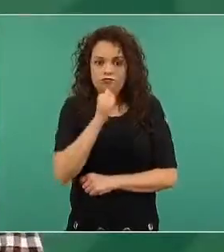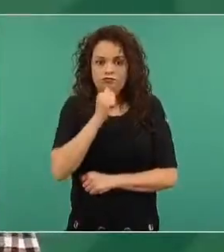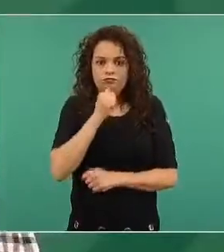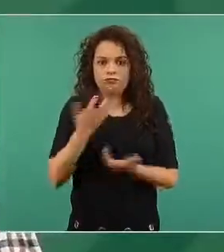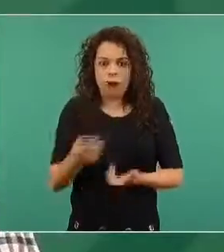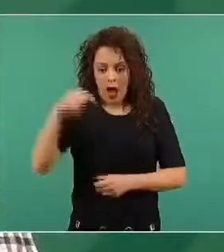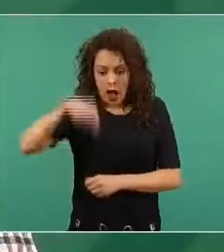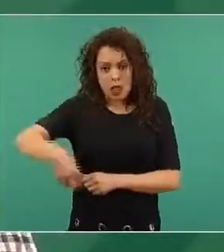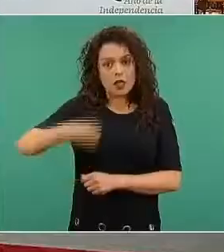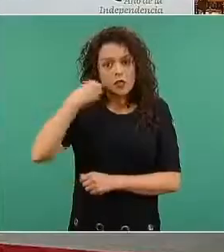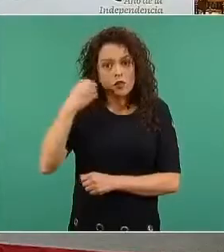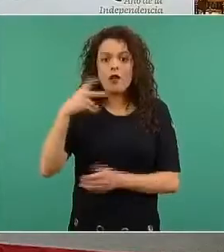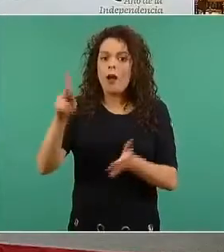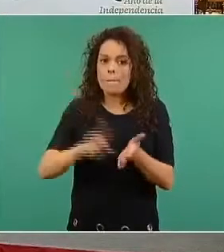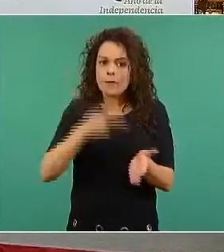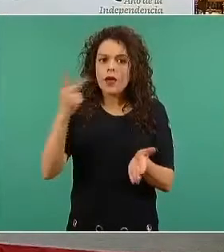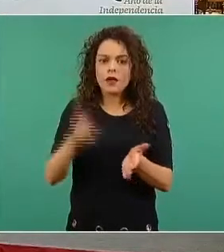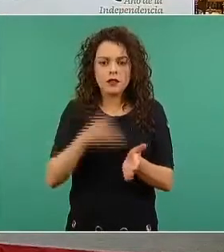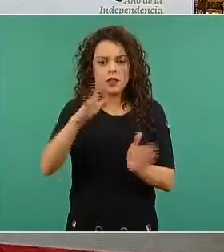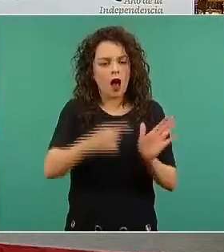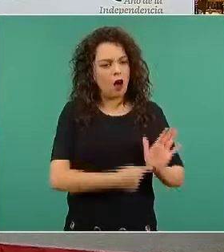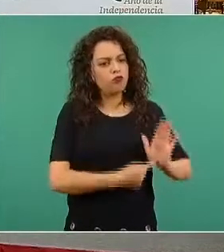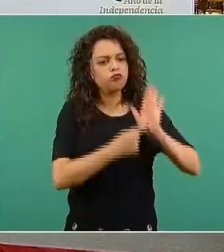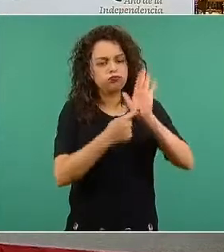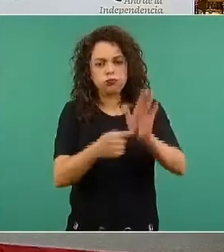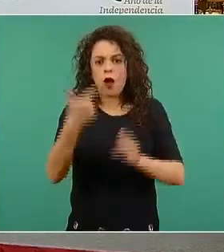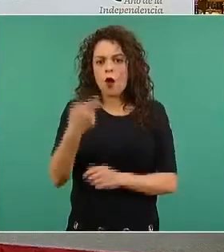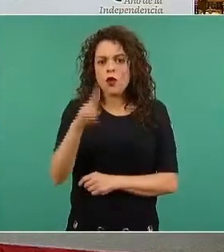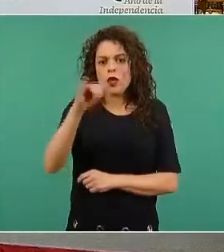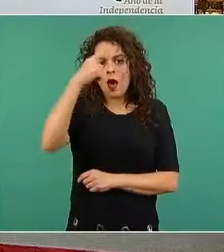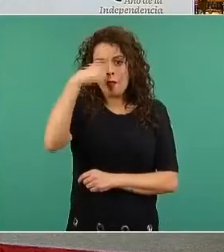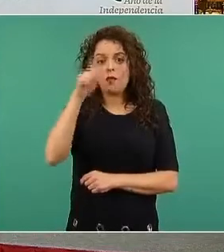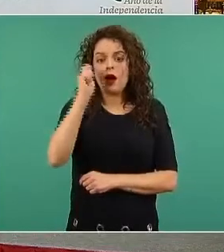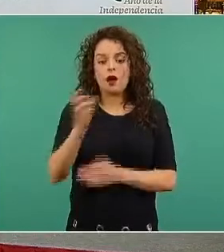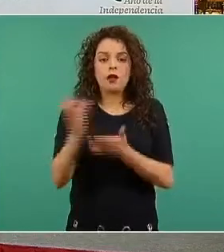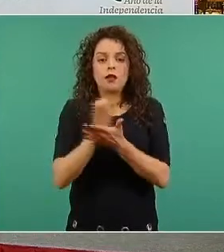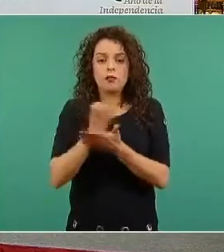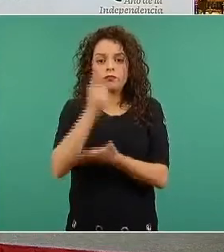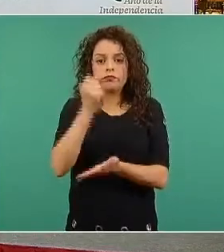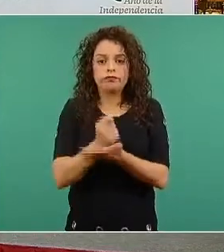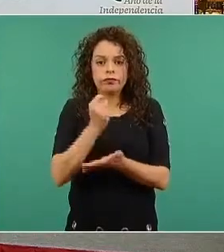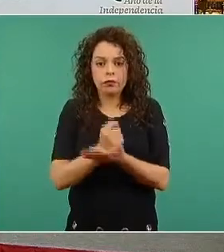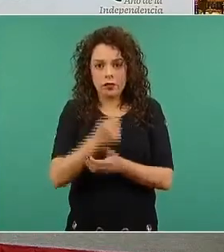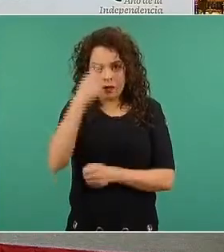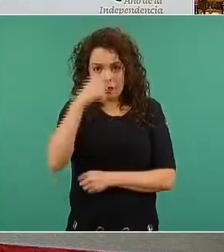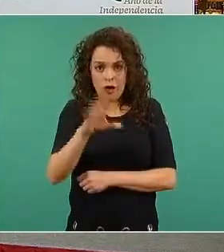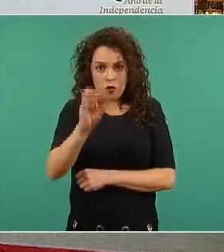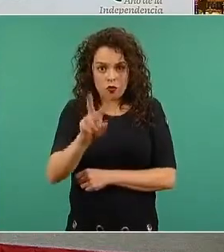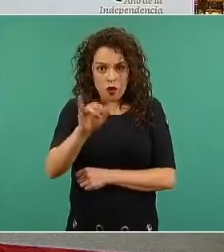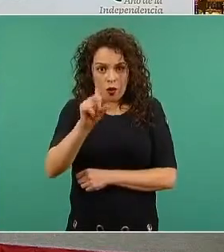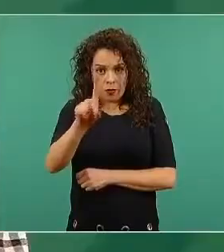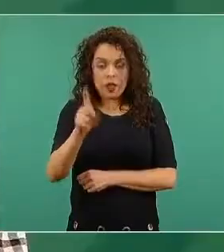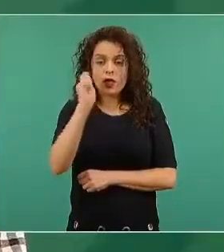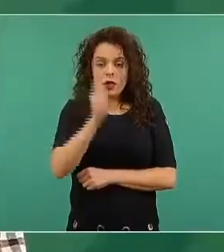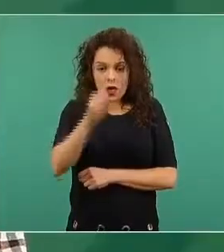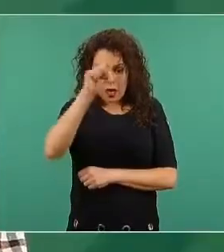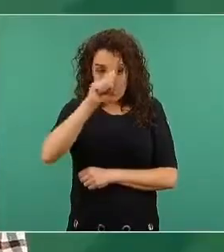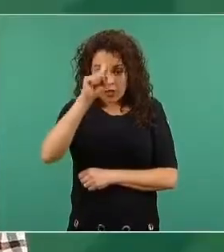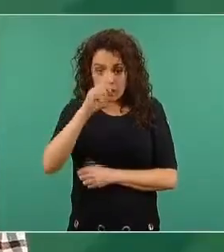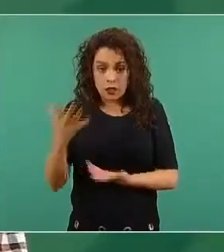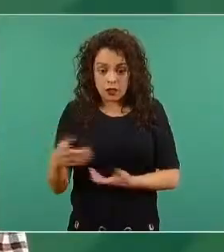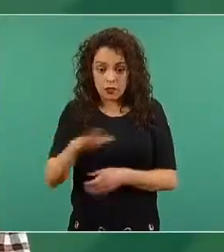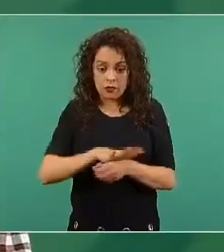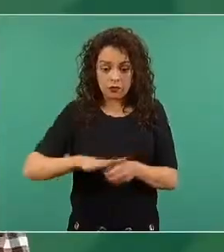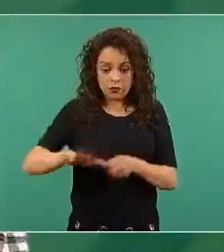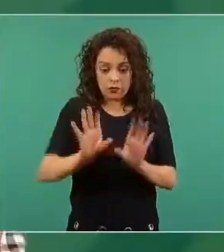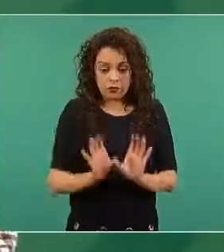presentado varias veces la guía de tratamiento contra el COVID que avala, recomienda el sector salud